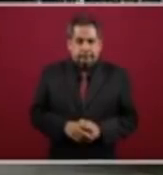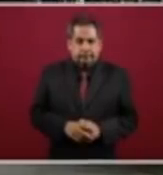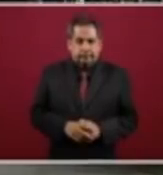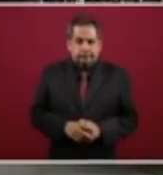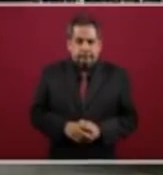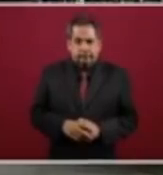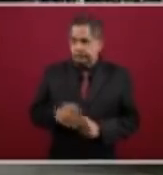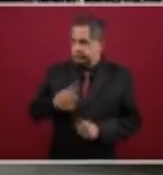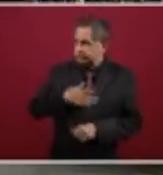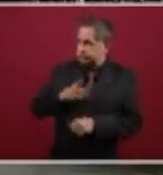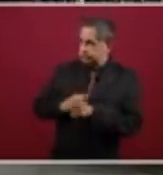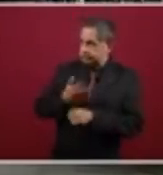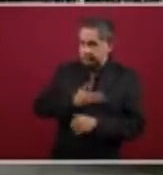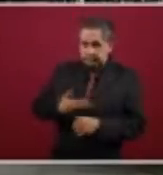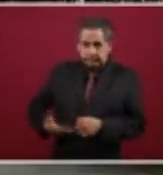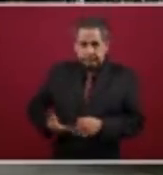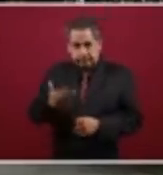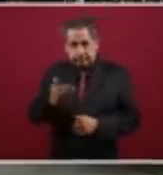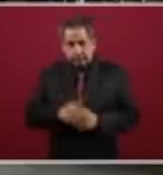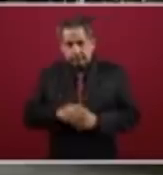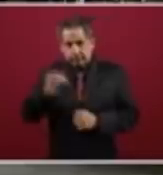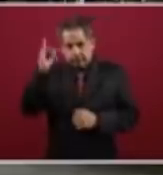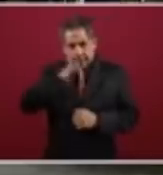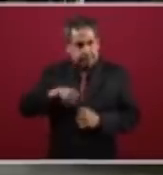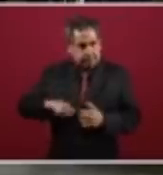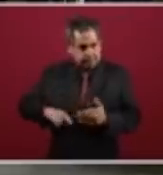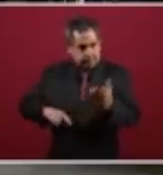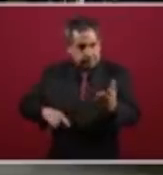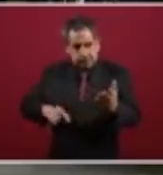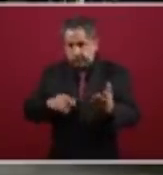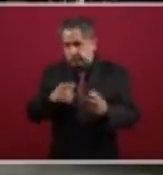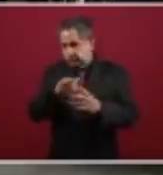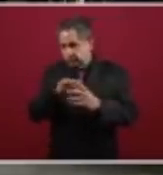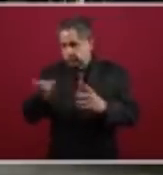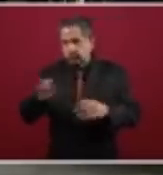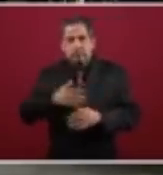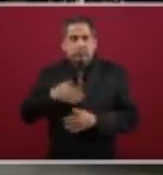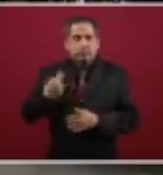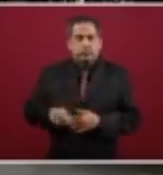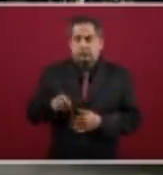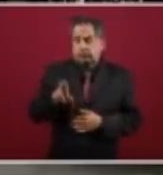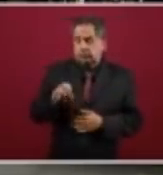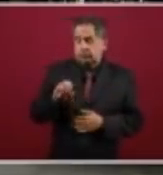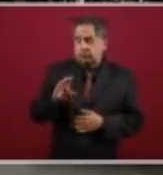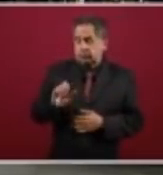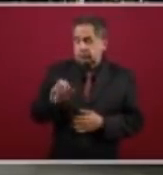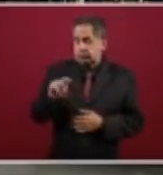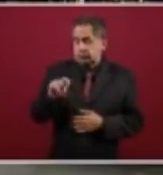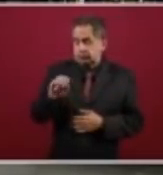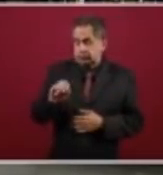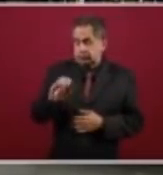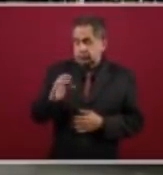Buen día, presidente, jefa de gobierno e invitadas. Roberto Cruz, de Grupo Impacto.